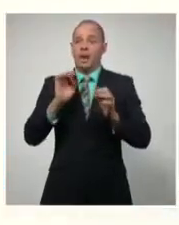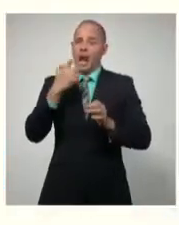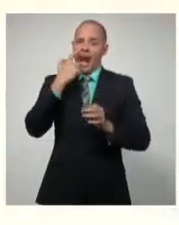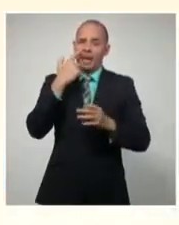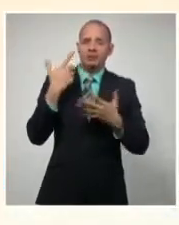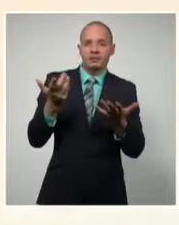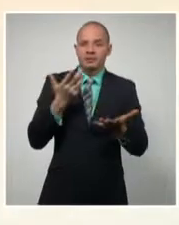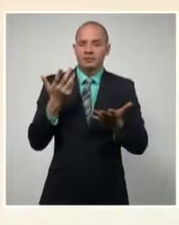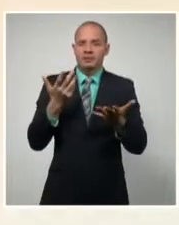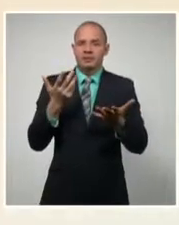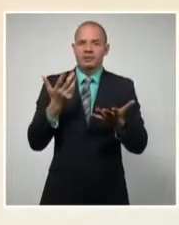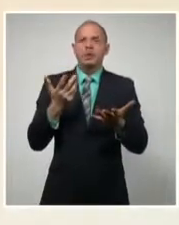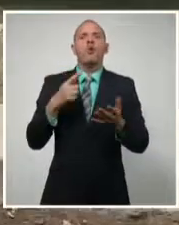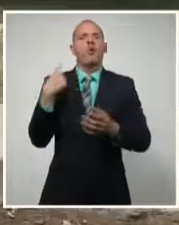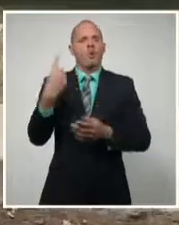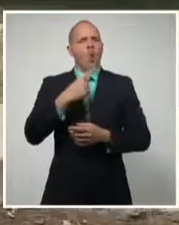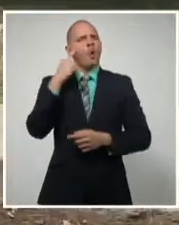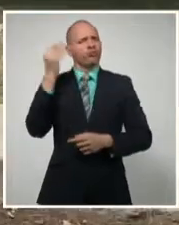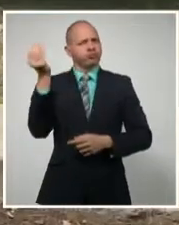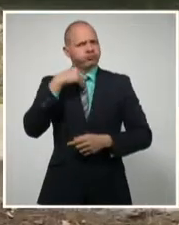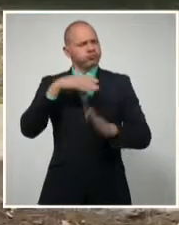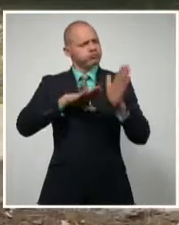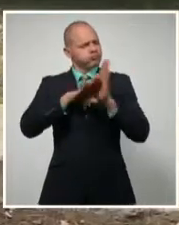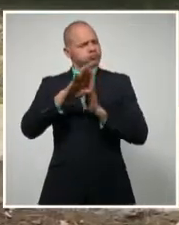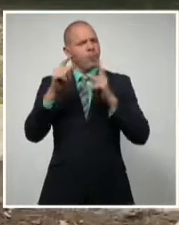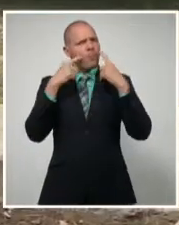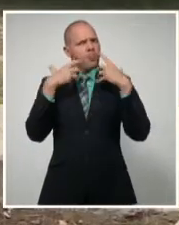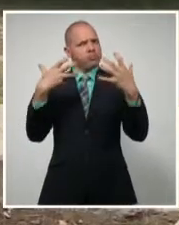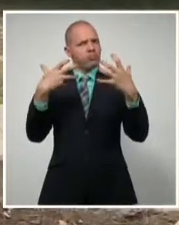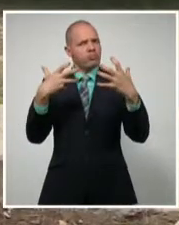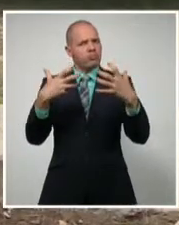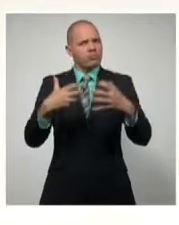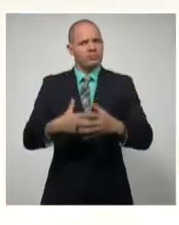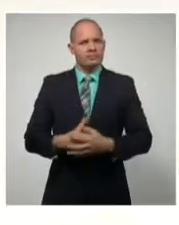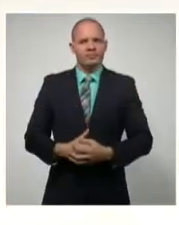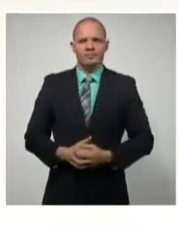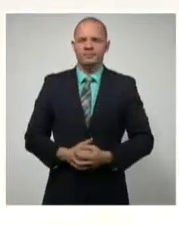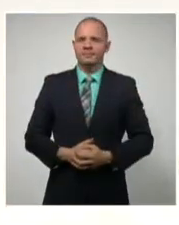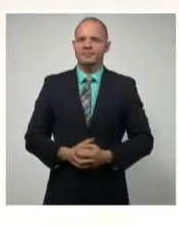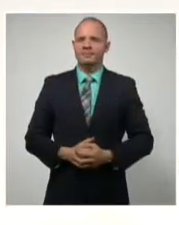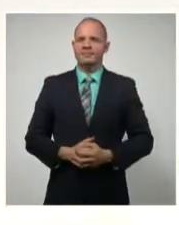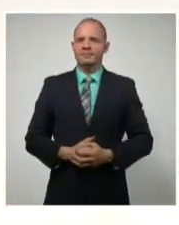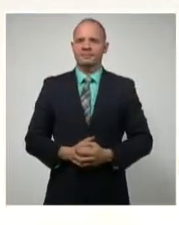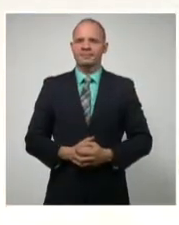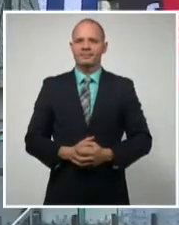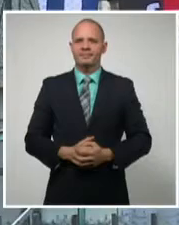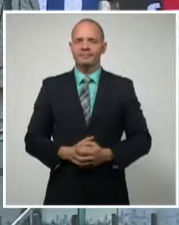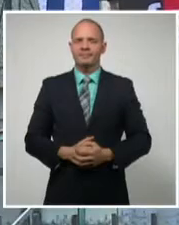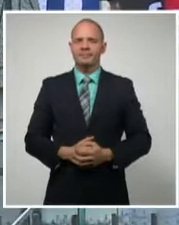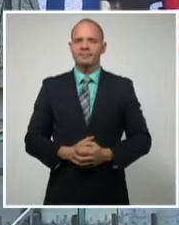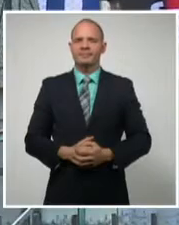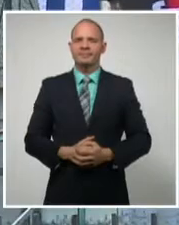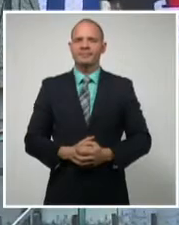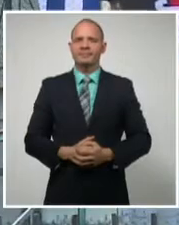no renunciar al desarrollo. Bernardo Espinosa, Sistema Informativo de la Televisión Cuba.